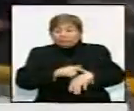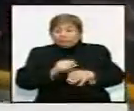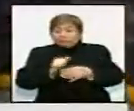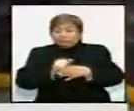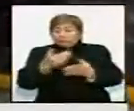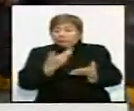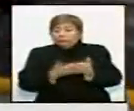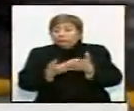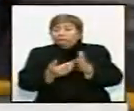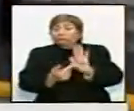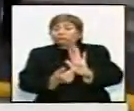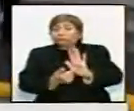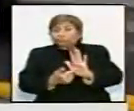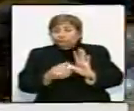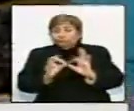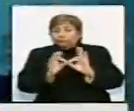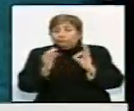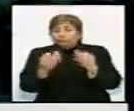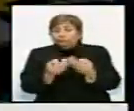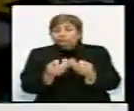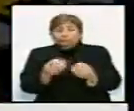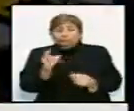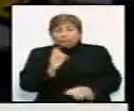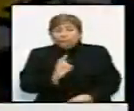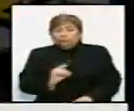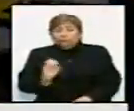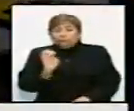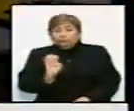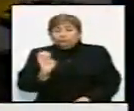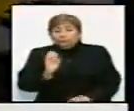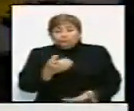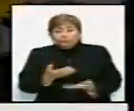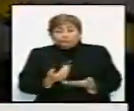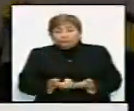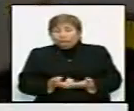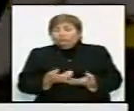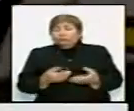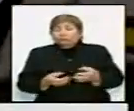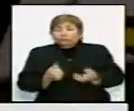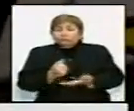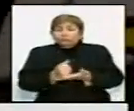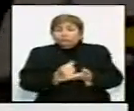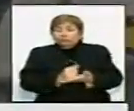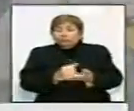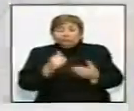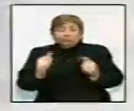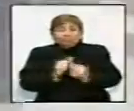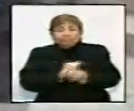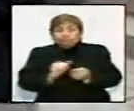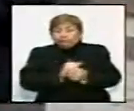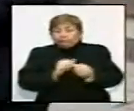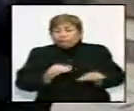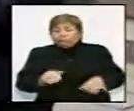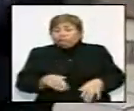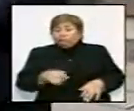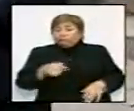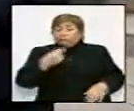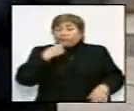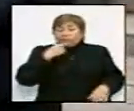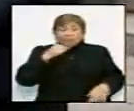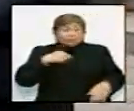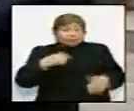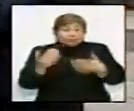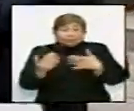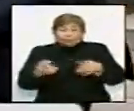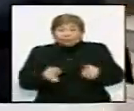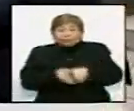a prueba el plan familiar de emergencia y los roles que cada uno cumplirá ante un desastre. Yo espero que también en las